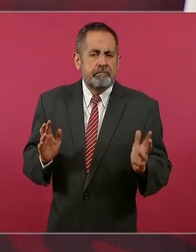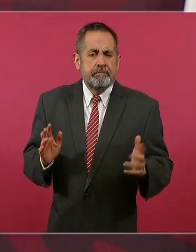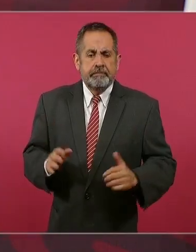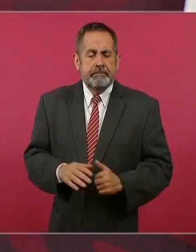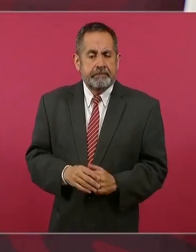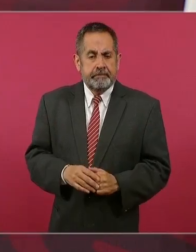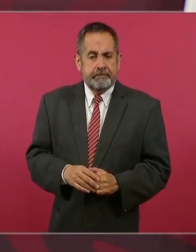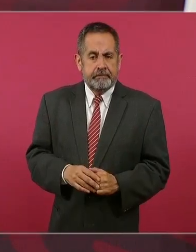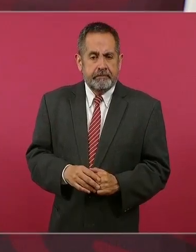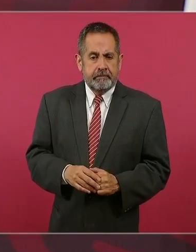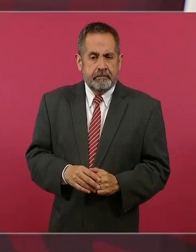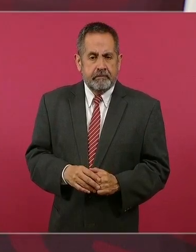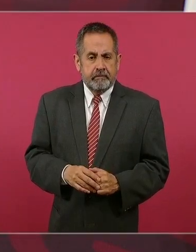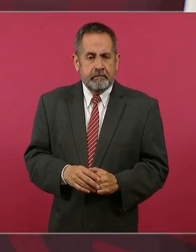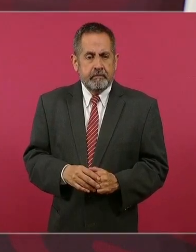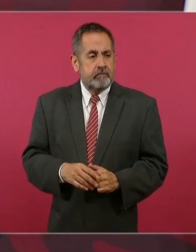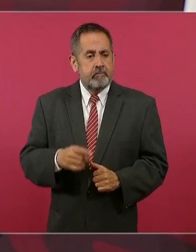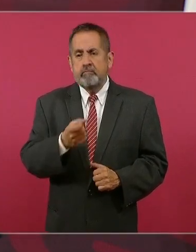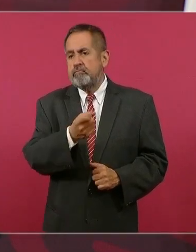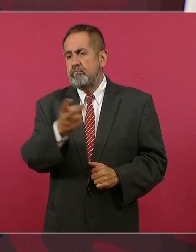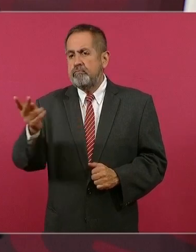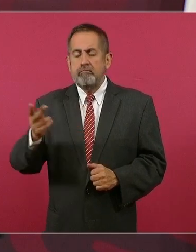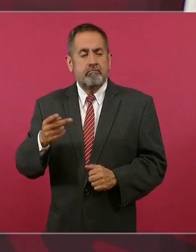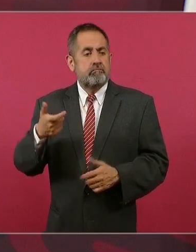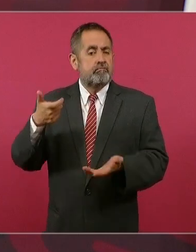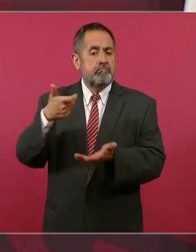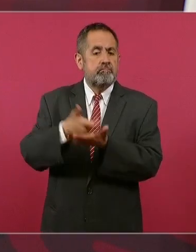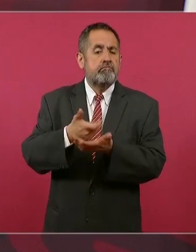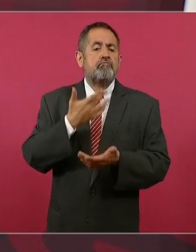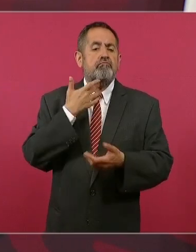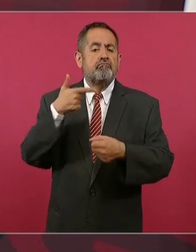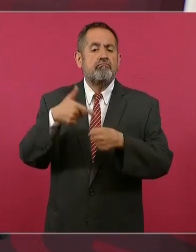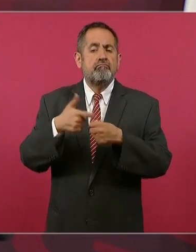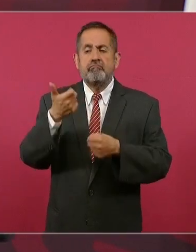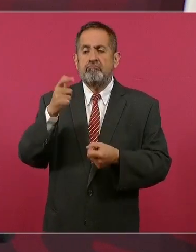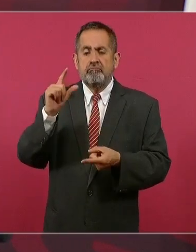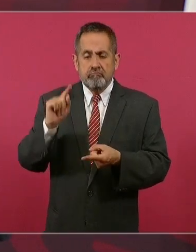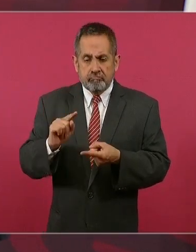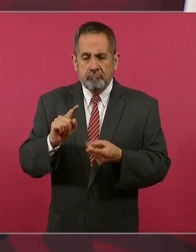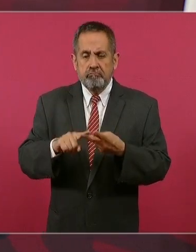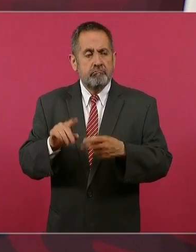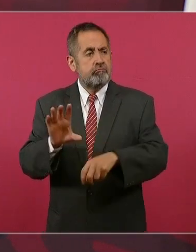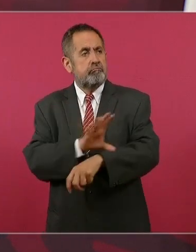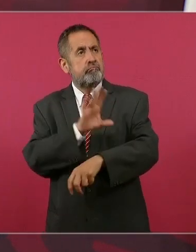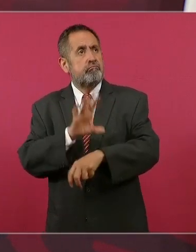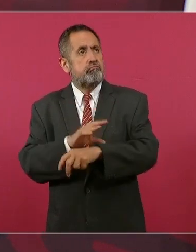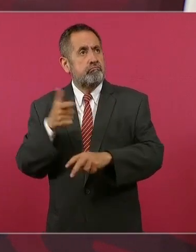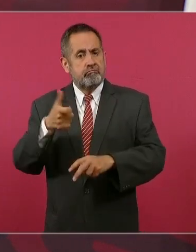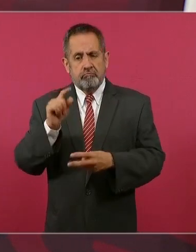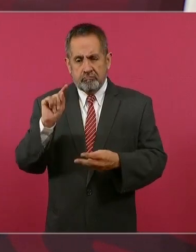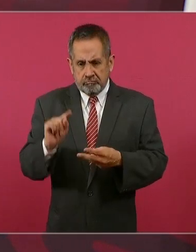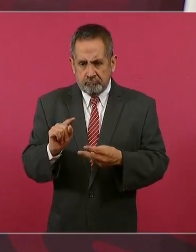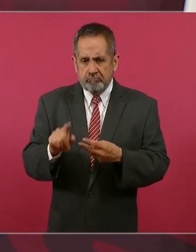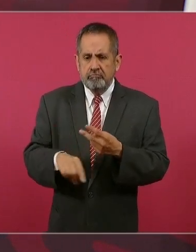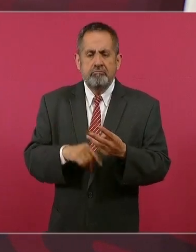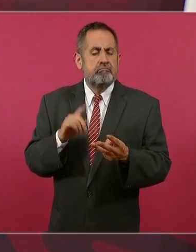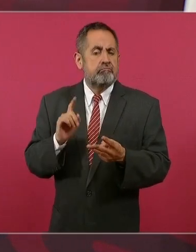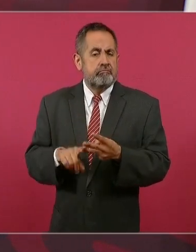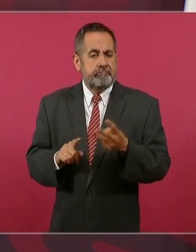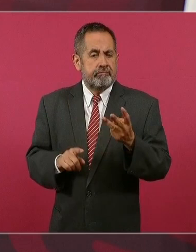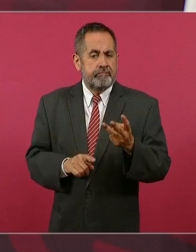que pagan menos por la gasolina, que pagan menos por la energía eléctrica,